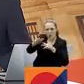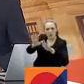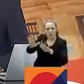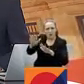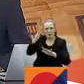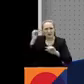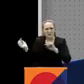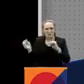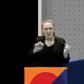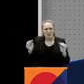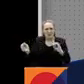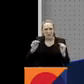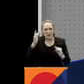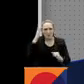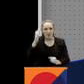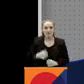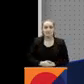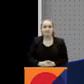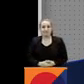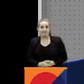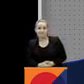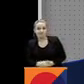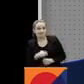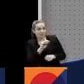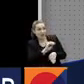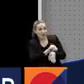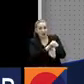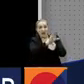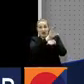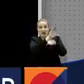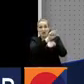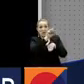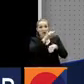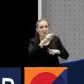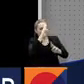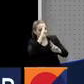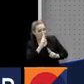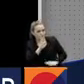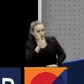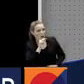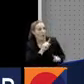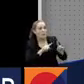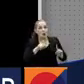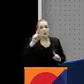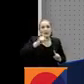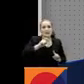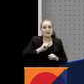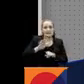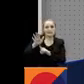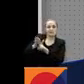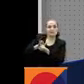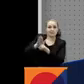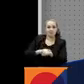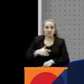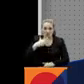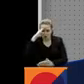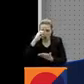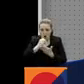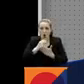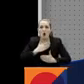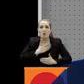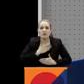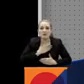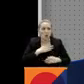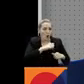enfrentamiento. Los Grammys no nos valoran, pero nos necesitan. Es mi opinión y nada contra los otros géneros porque se merecen todo